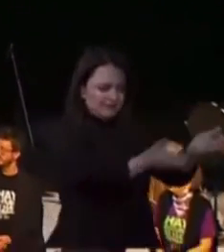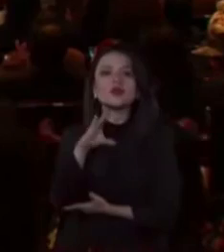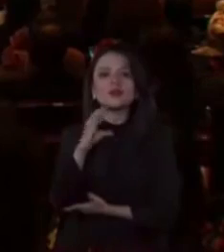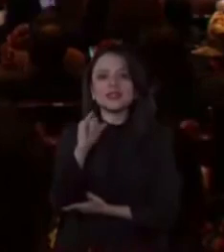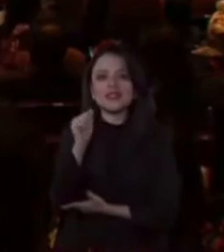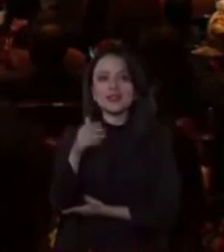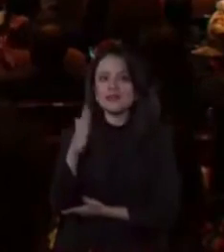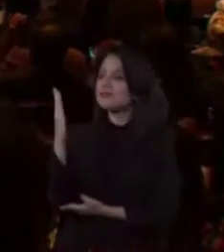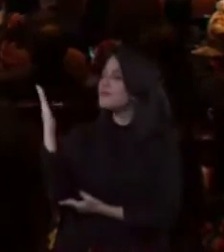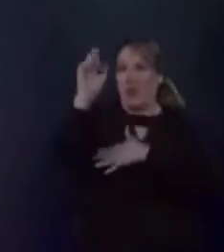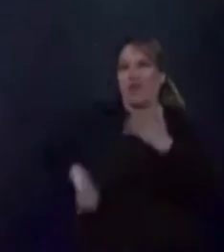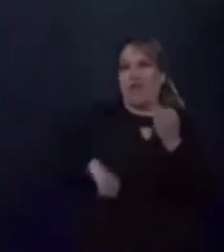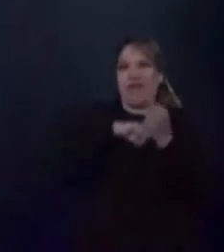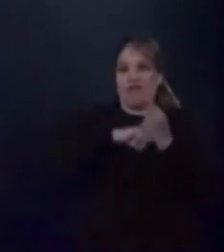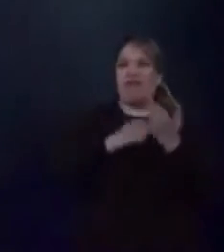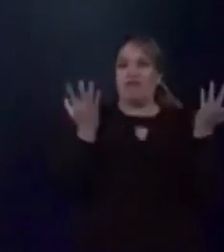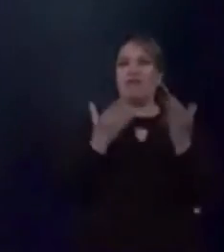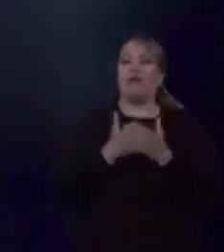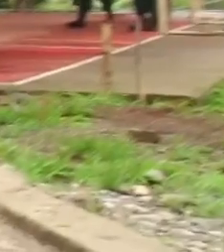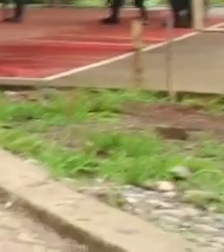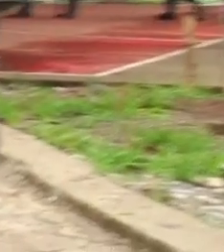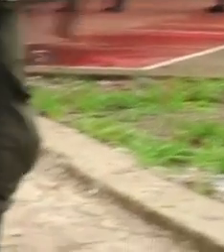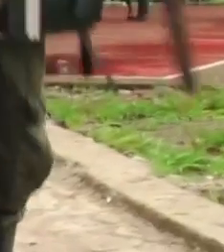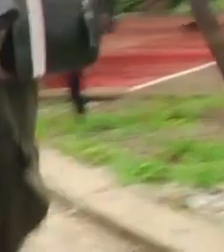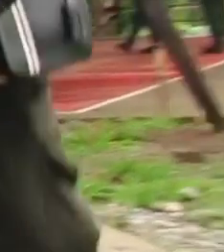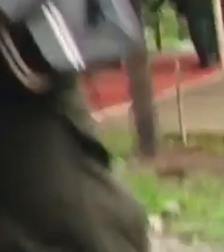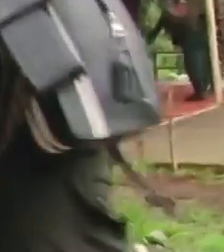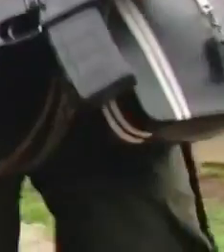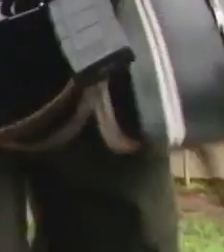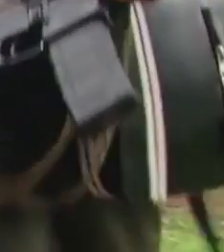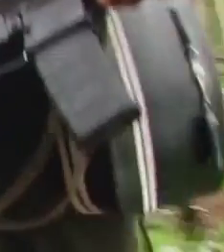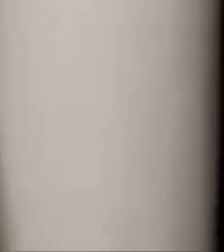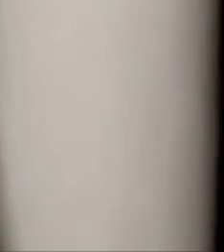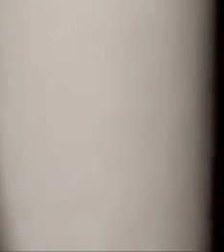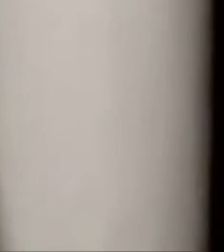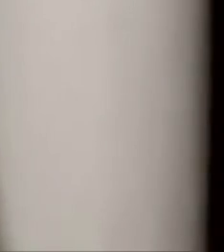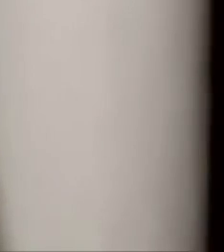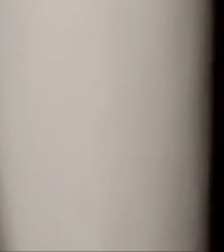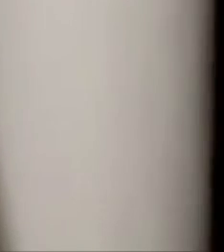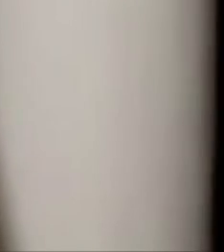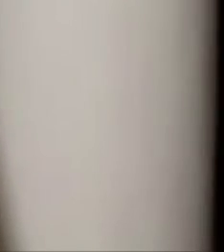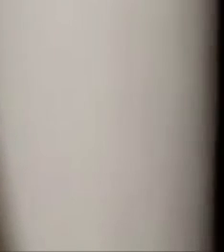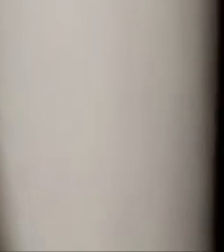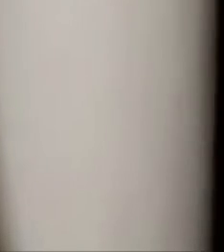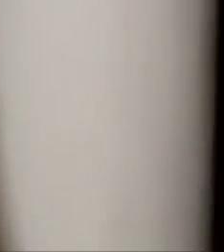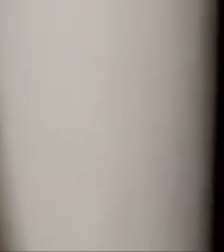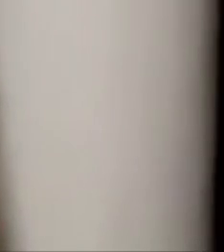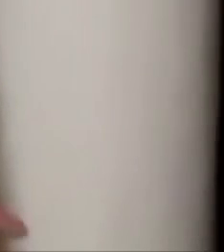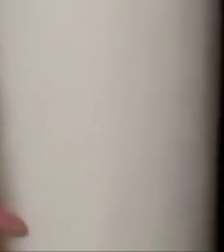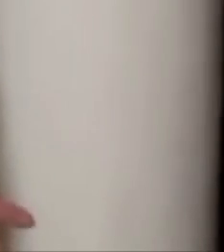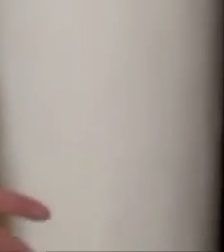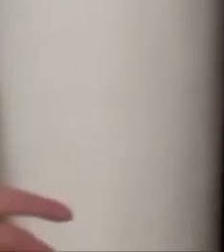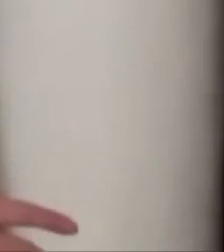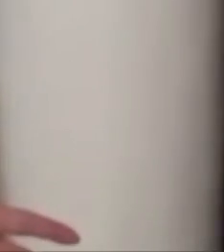Opiniones divididas generó el informe de la Comisión de la Verdad sobre el conflicto armado colombiano. Nos anuncian con bombos y platillos el